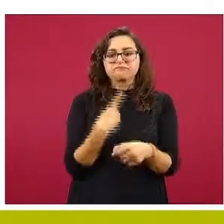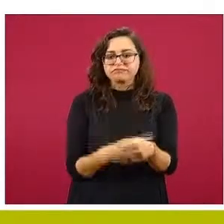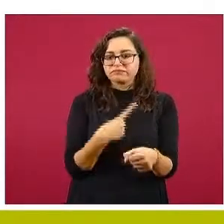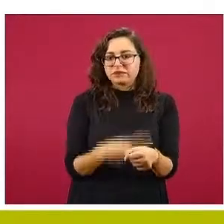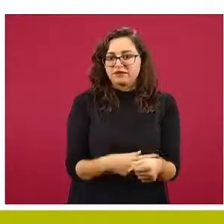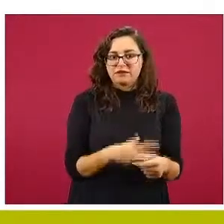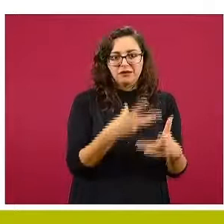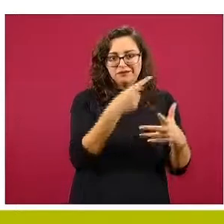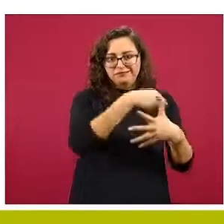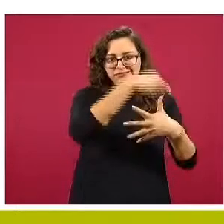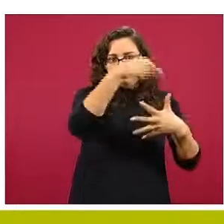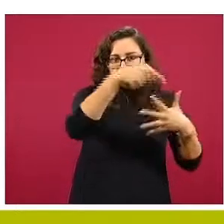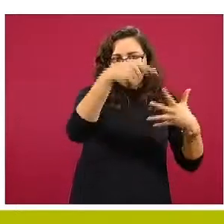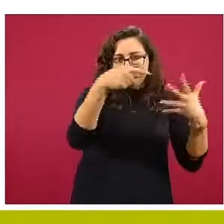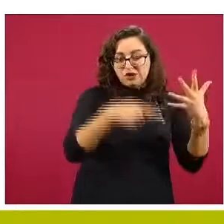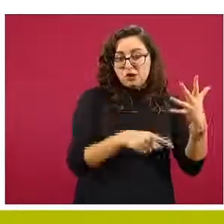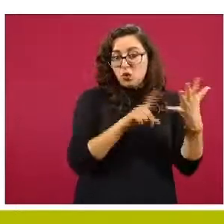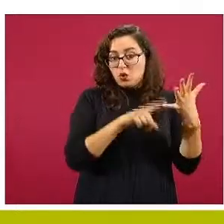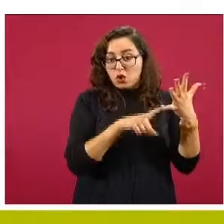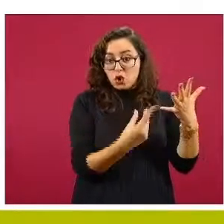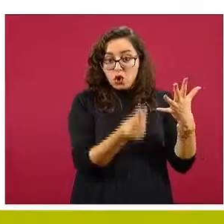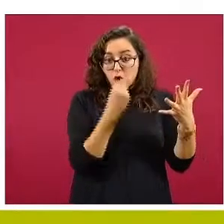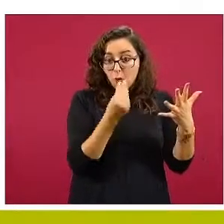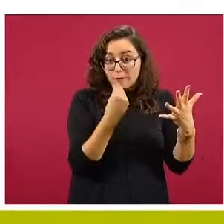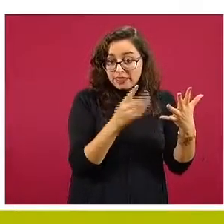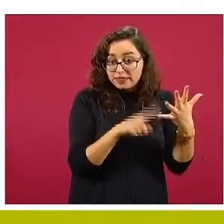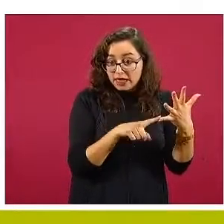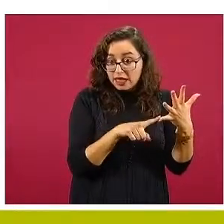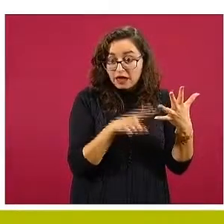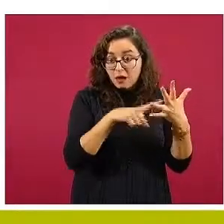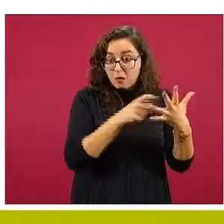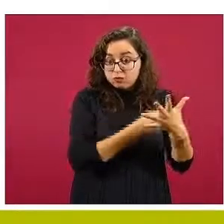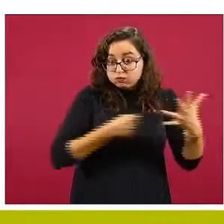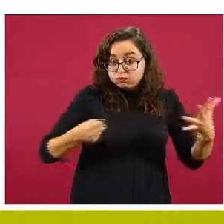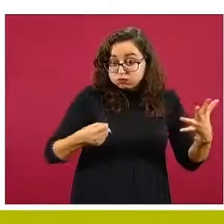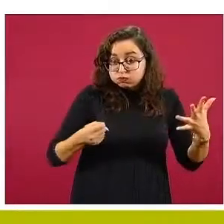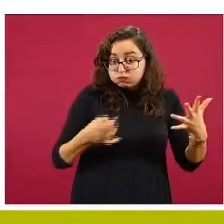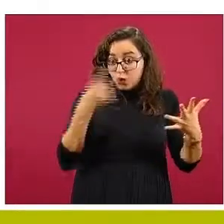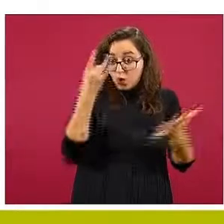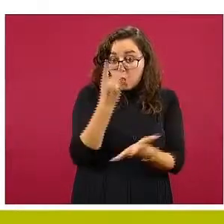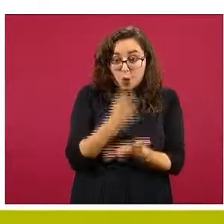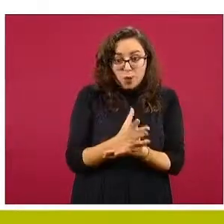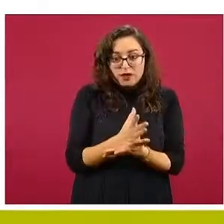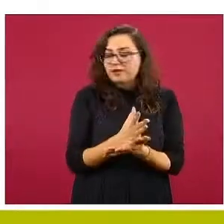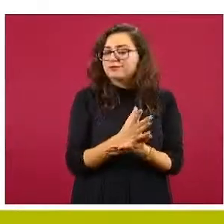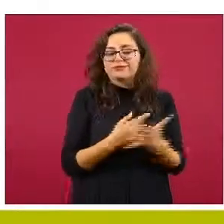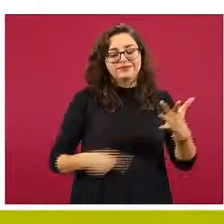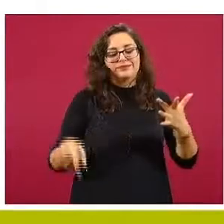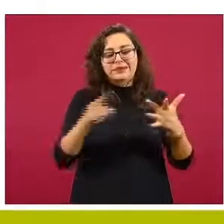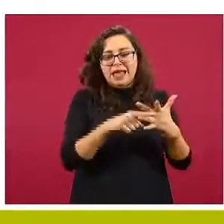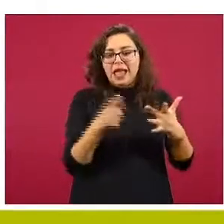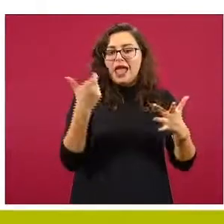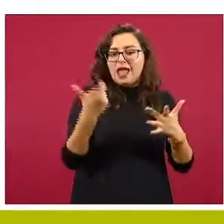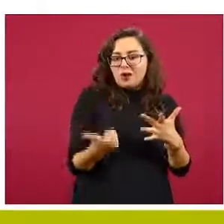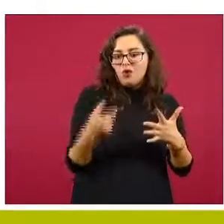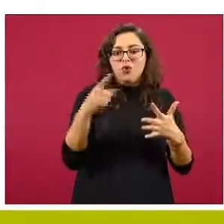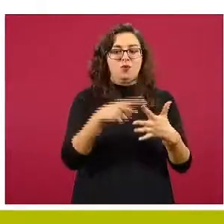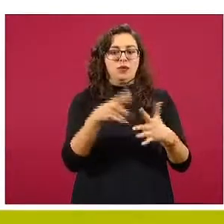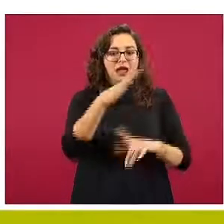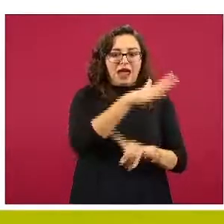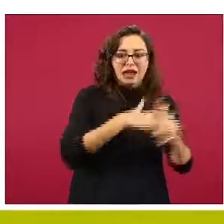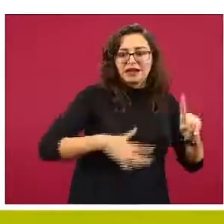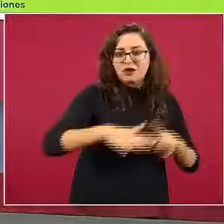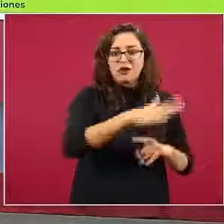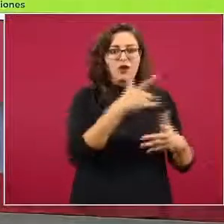padecer diabetes, no solamente es la alimentación, no solamente es la obesidad, tiene que ver con los factores económicos, demográficos, también así pasa